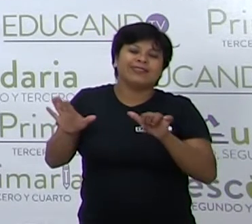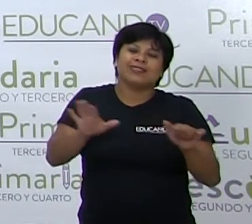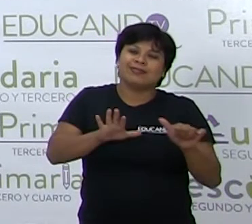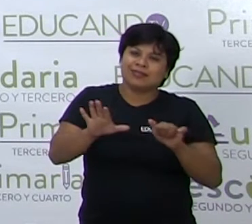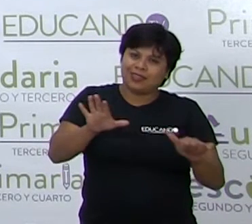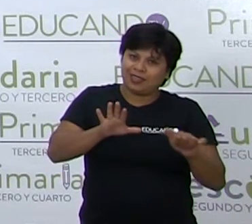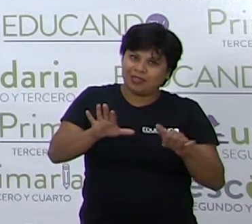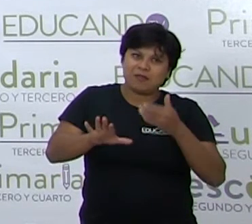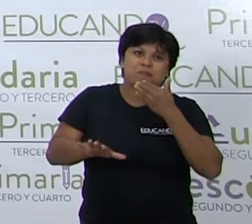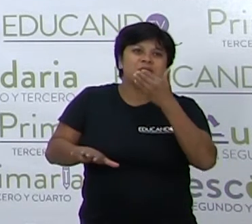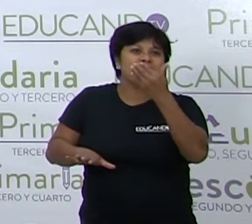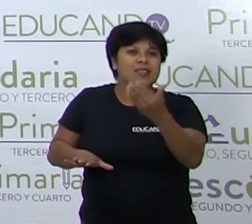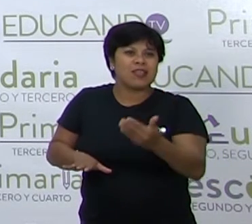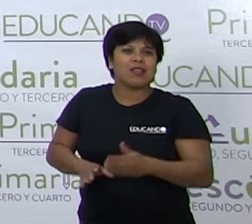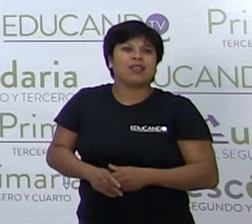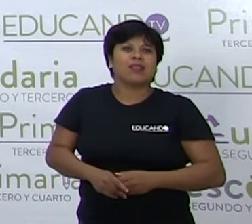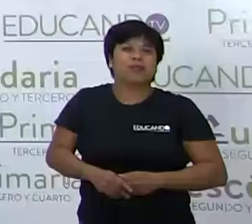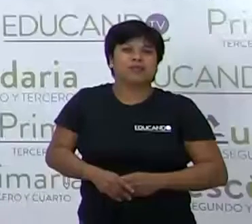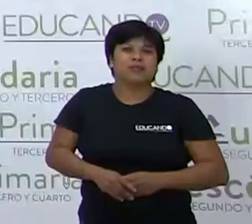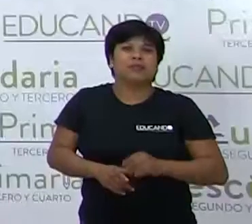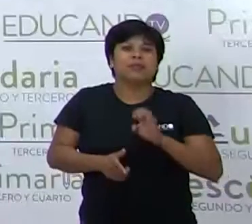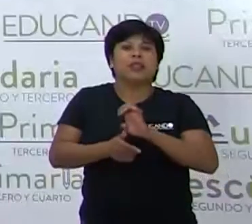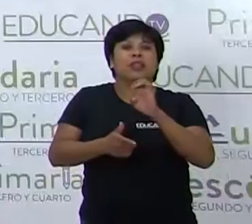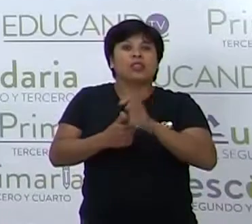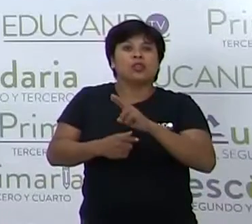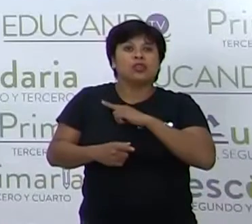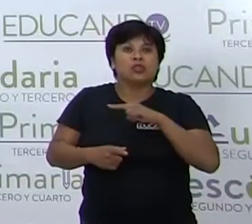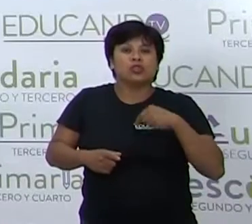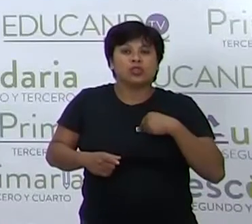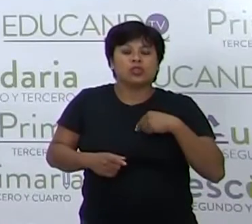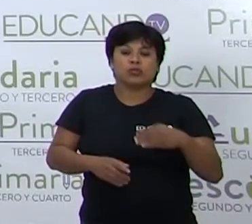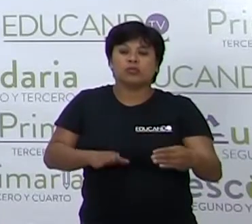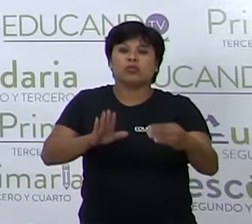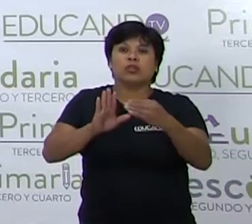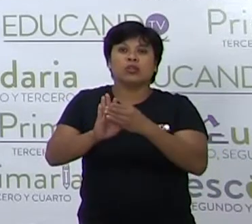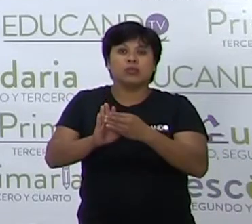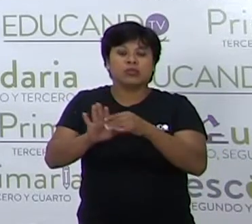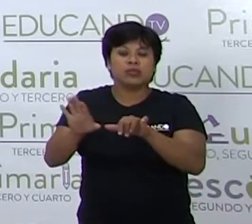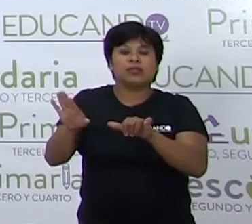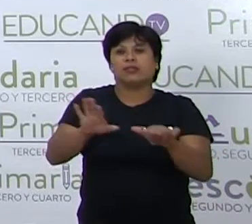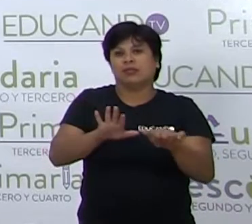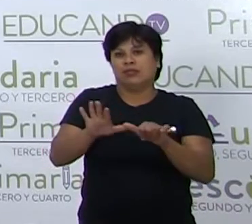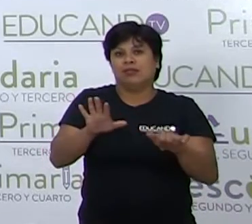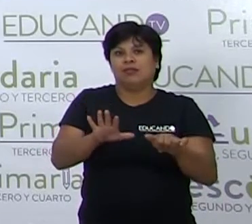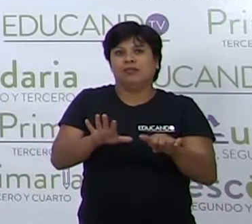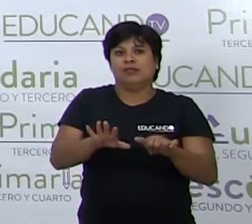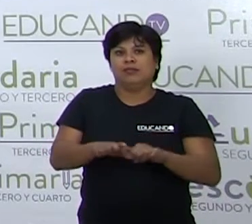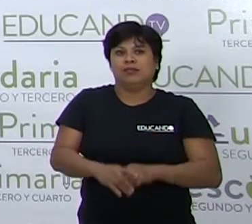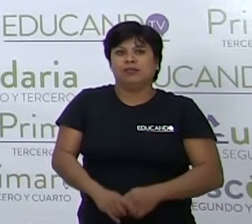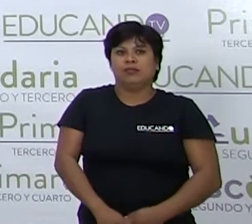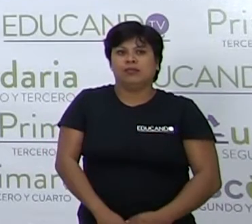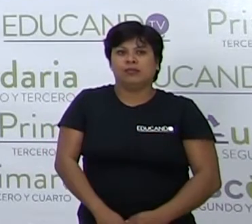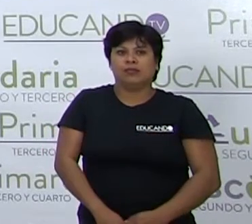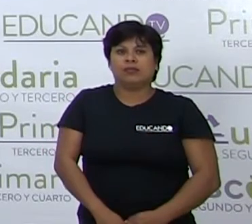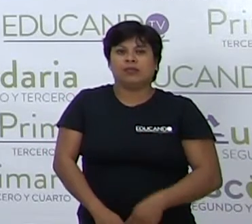600. Muy bien. Entonces ubicamos en 600.